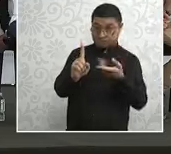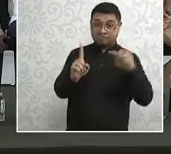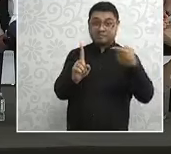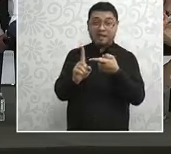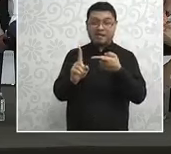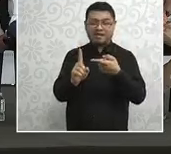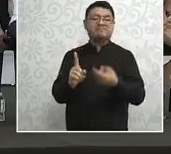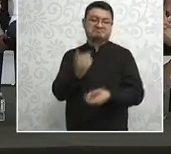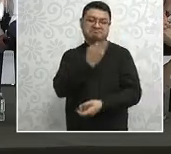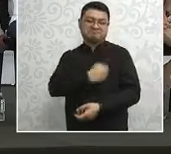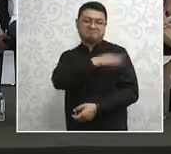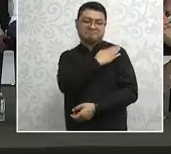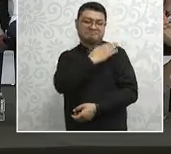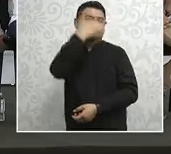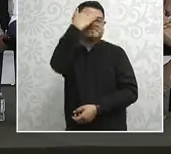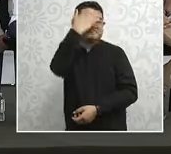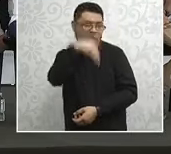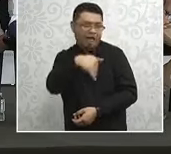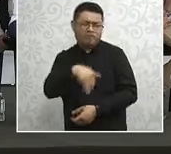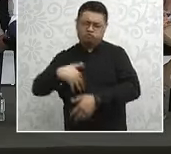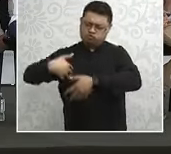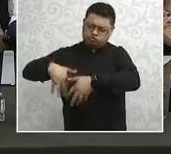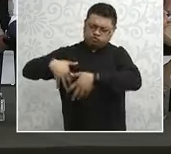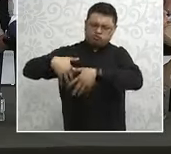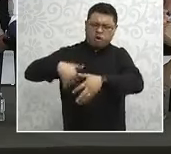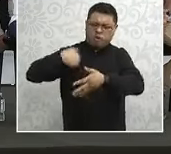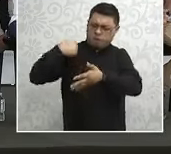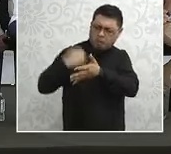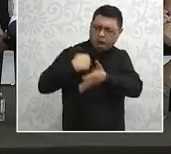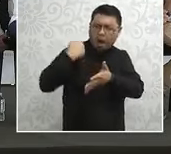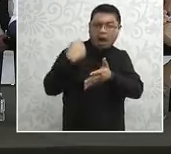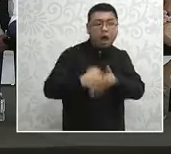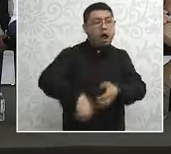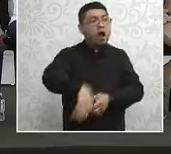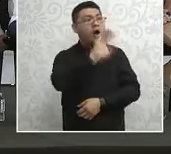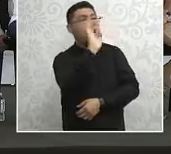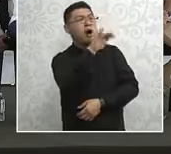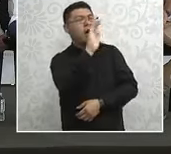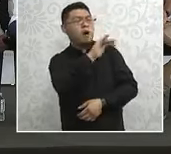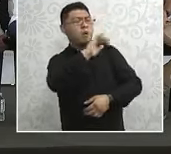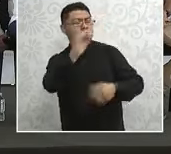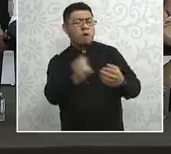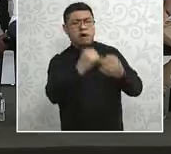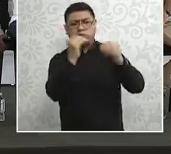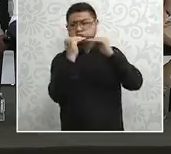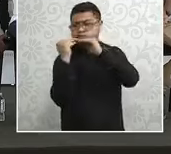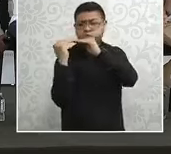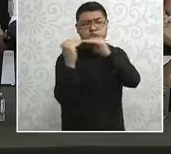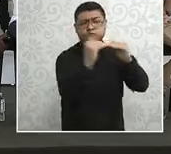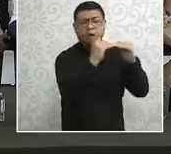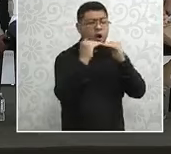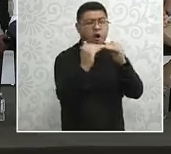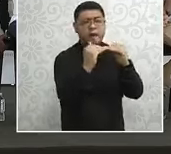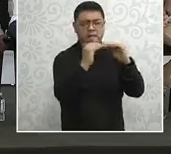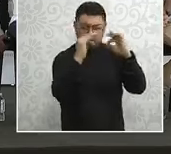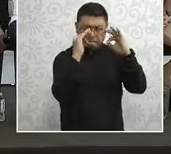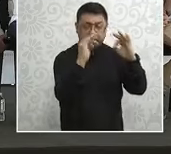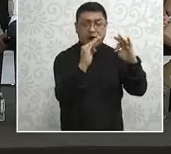luchas Ella viene de un luchas por la igualdad por la equidad por la justicia Cuando